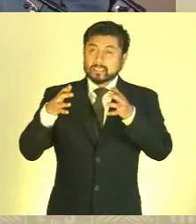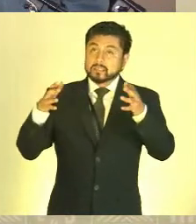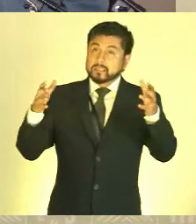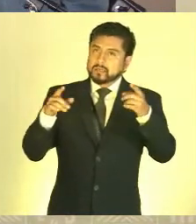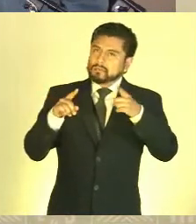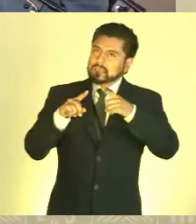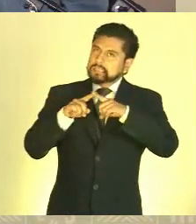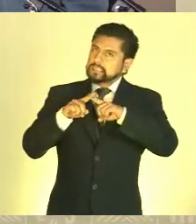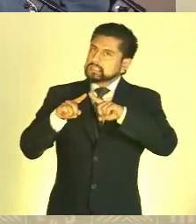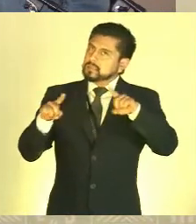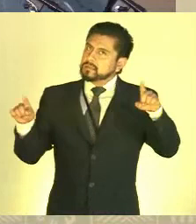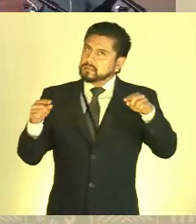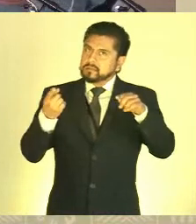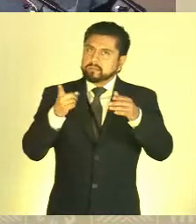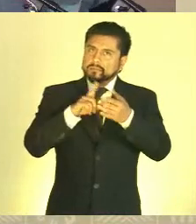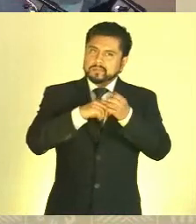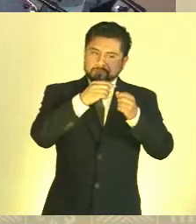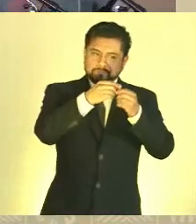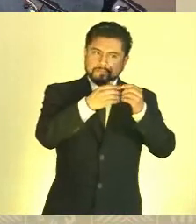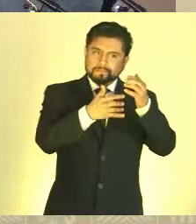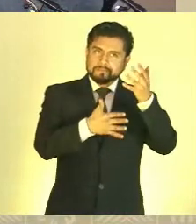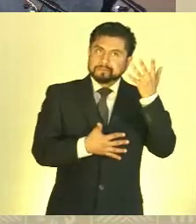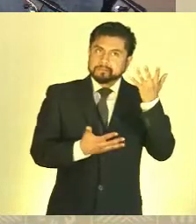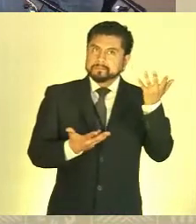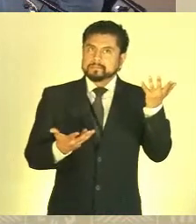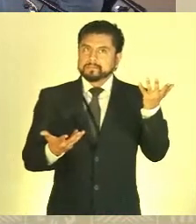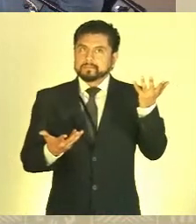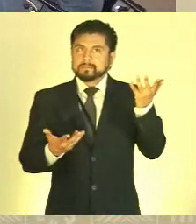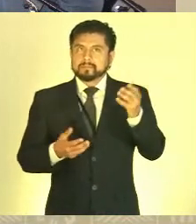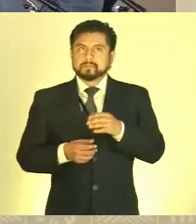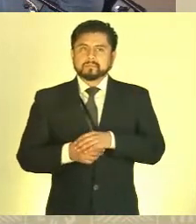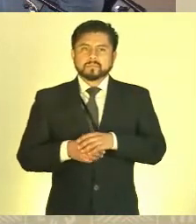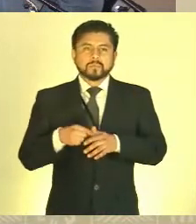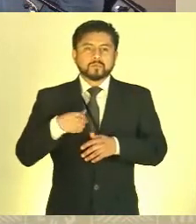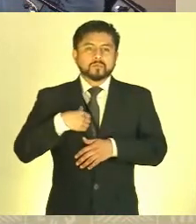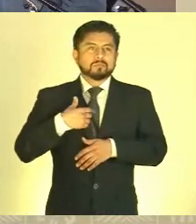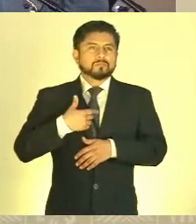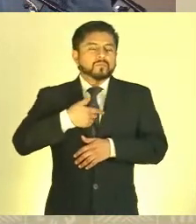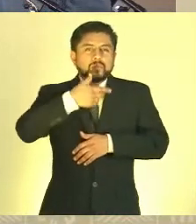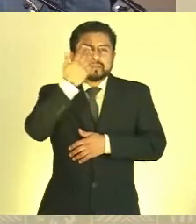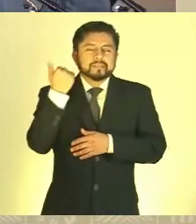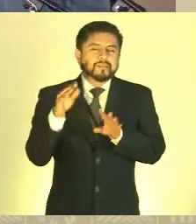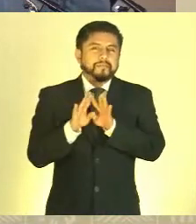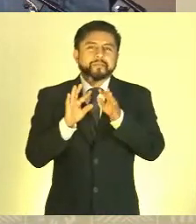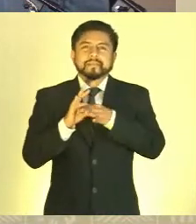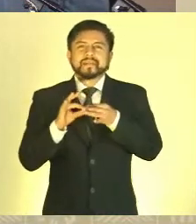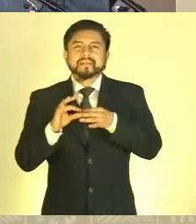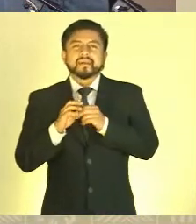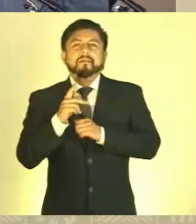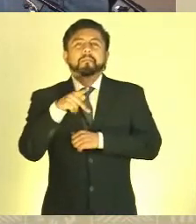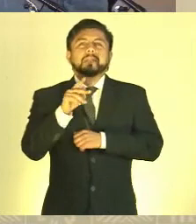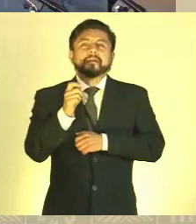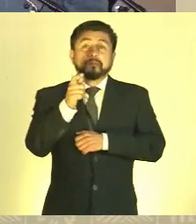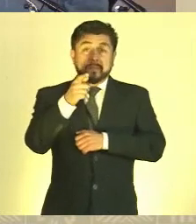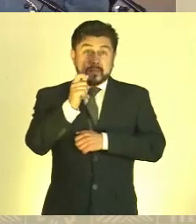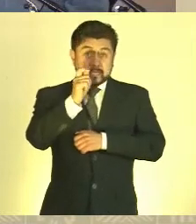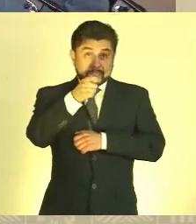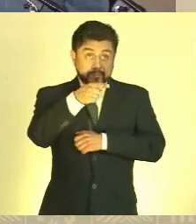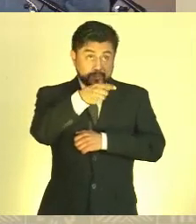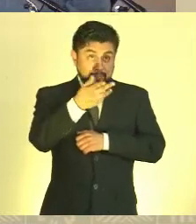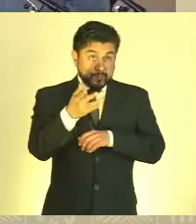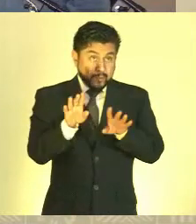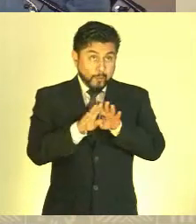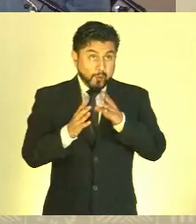y repleto de conspiraciones. No sé cómo acabar contando, pero esto significa que estás bailando con